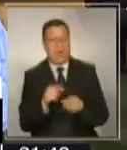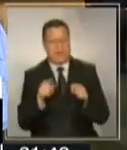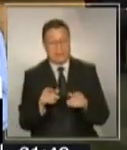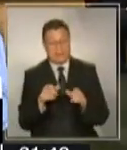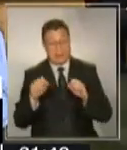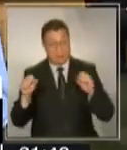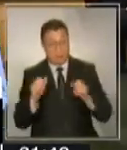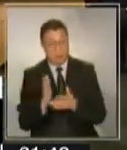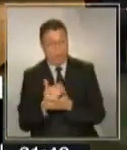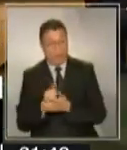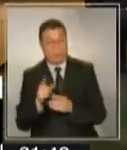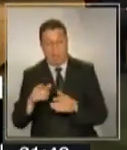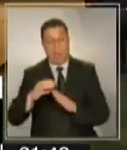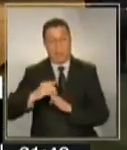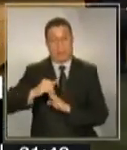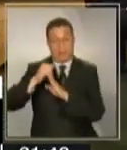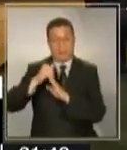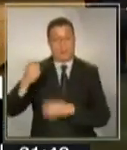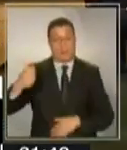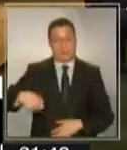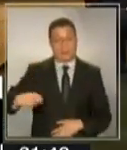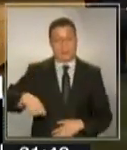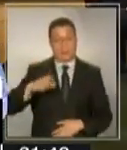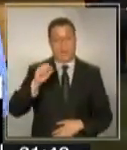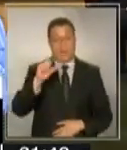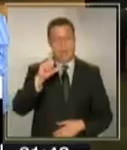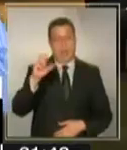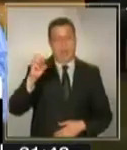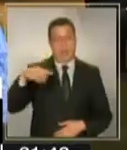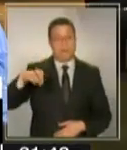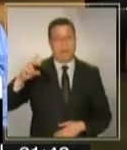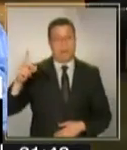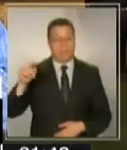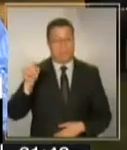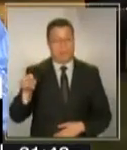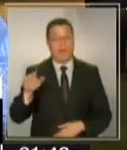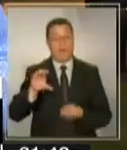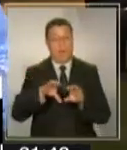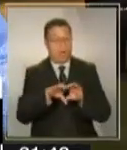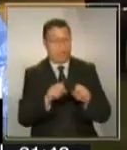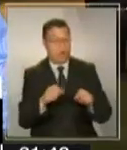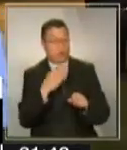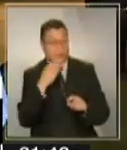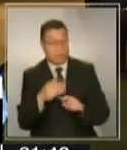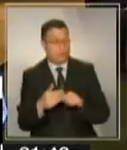fue liderada por el senador Alamán, acordada también con